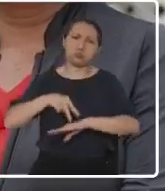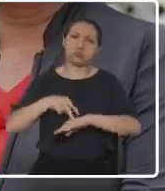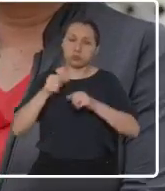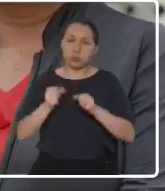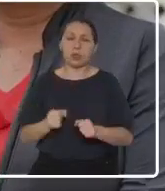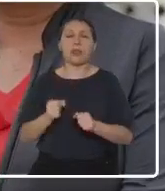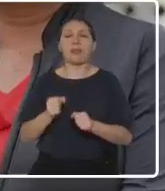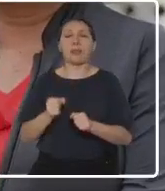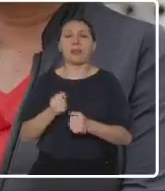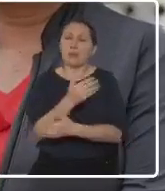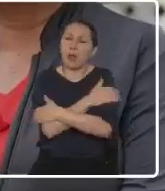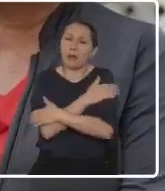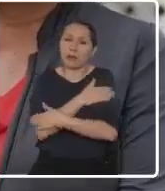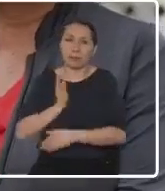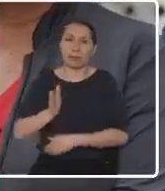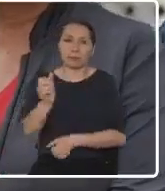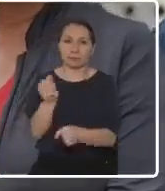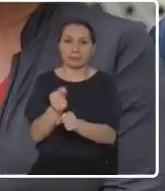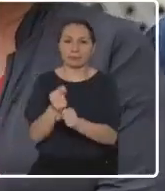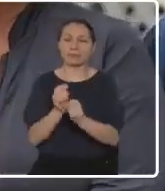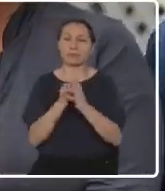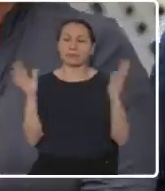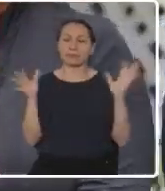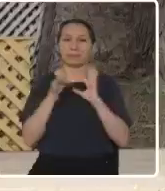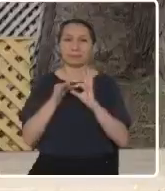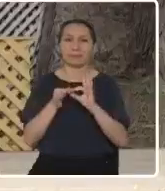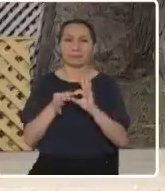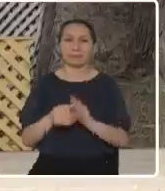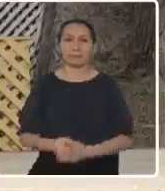Un abrazo grande y seguimos trabajando. Muchas gracias.